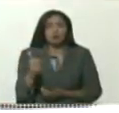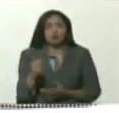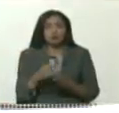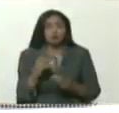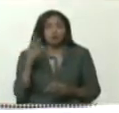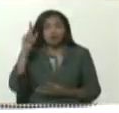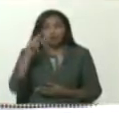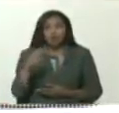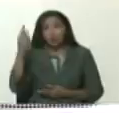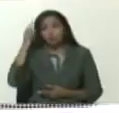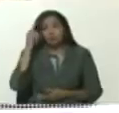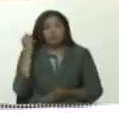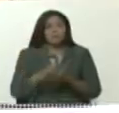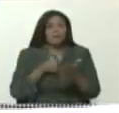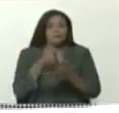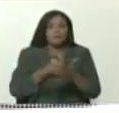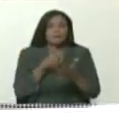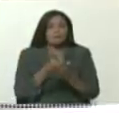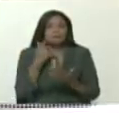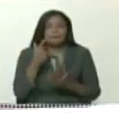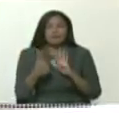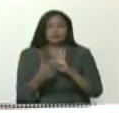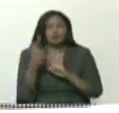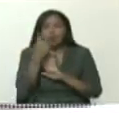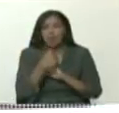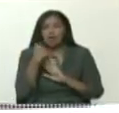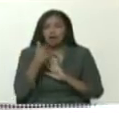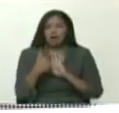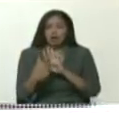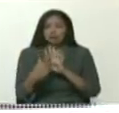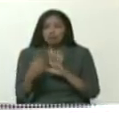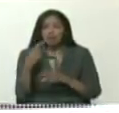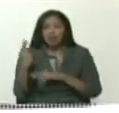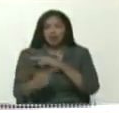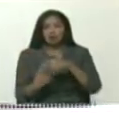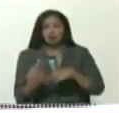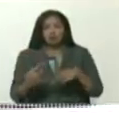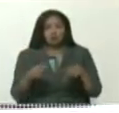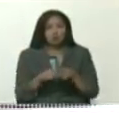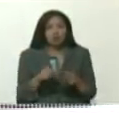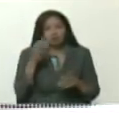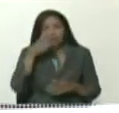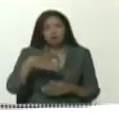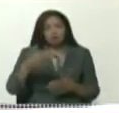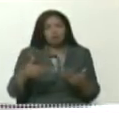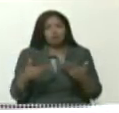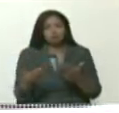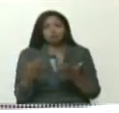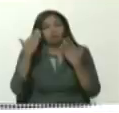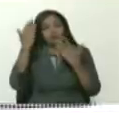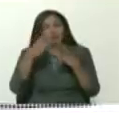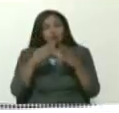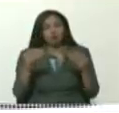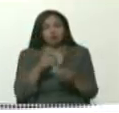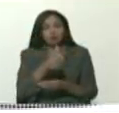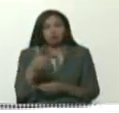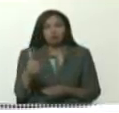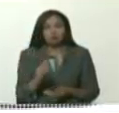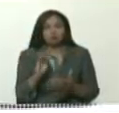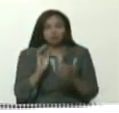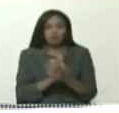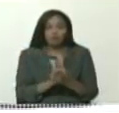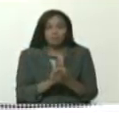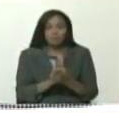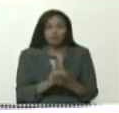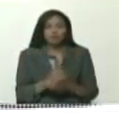los días batallando, dando la cara por la revolución y por el pueblo. Bueno, mi saludo, compañeros